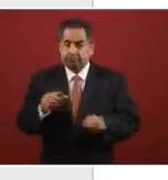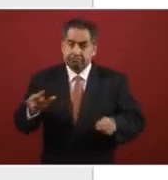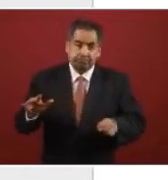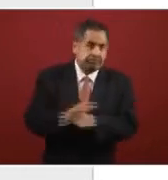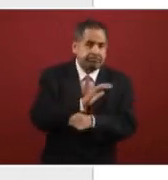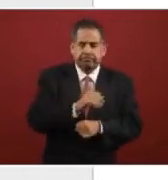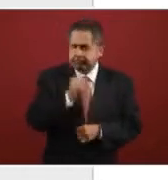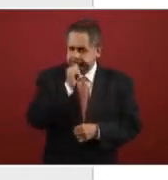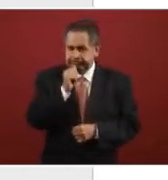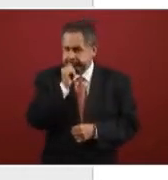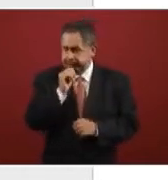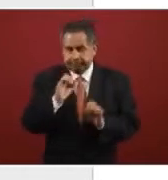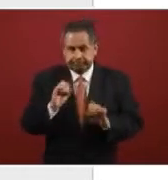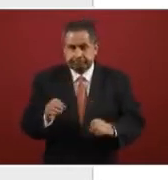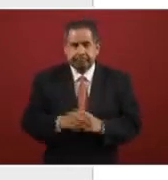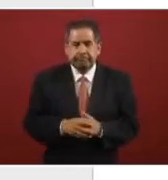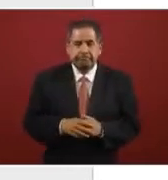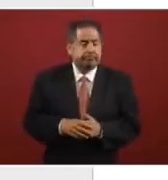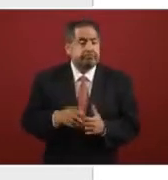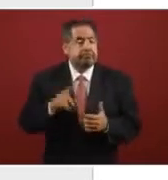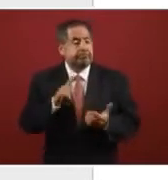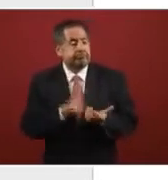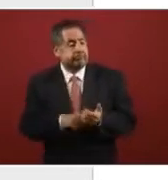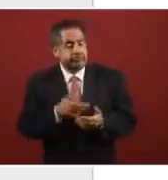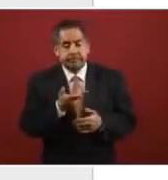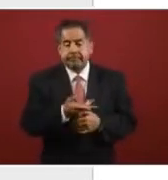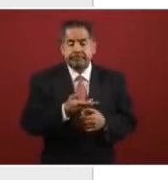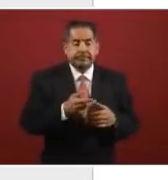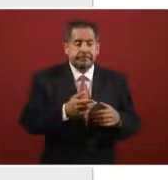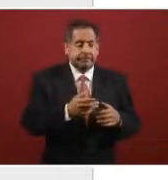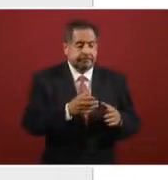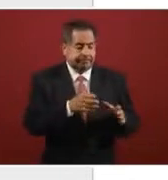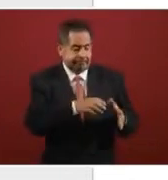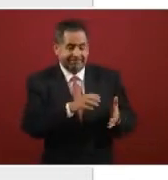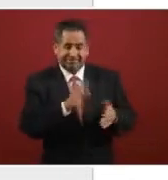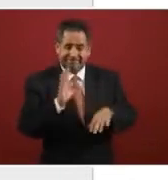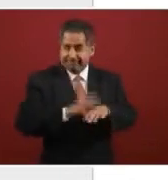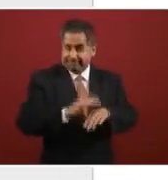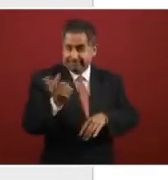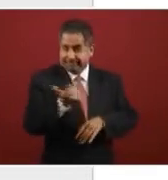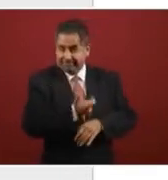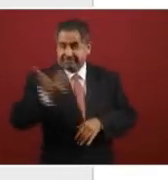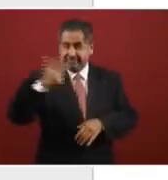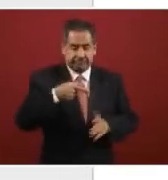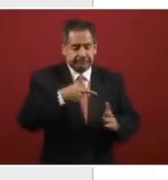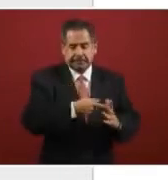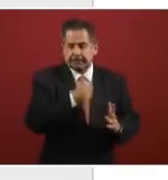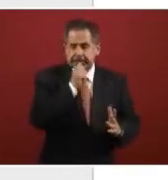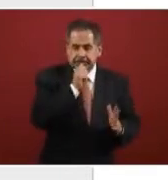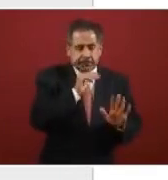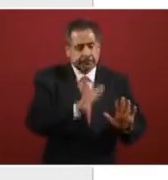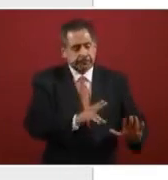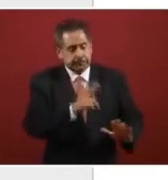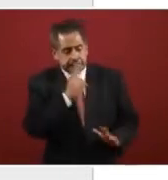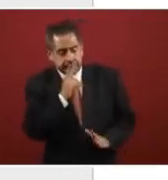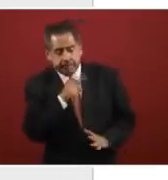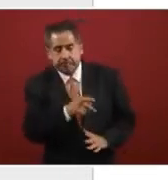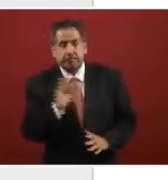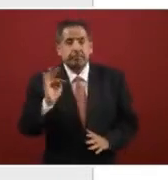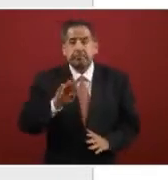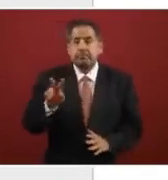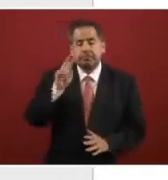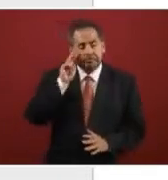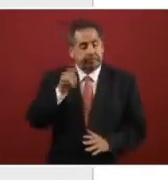vendieron los bienes o los lotes de más alto valor. they did not sell the most considerados, expensive lots. si lo quieren ver